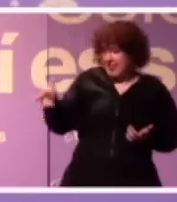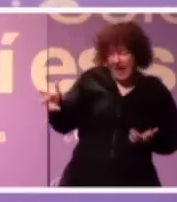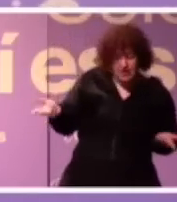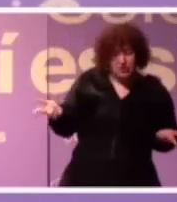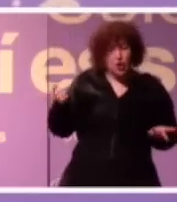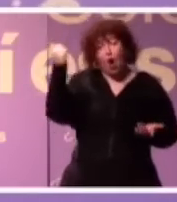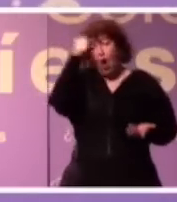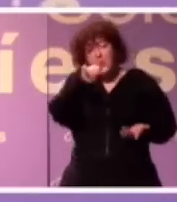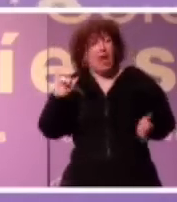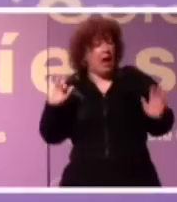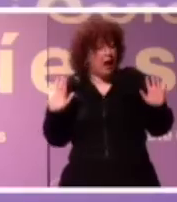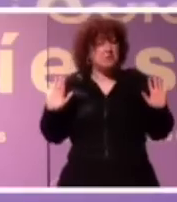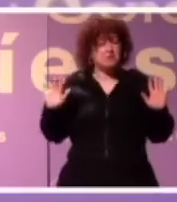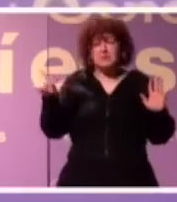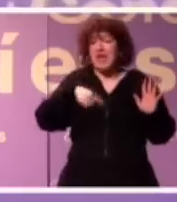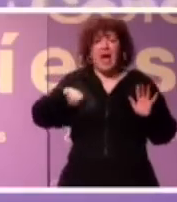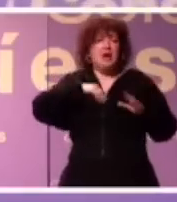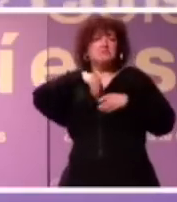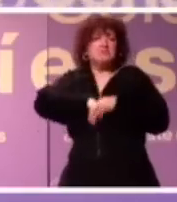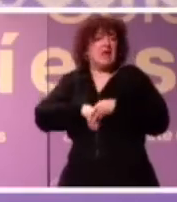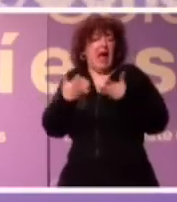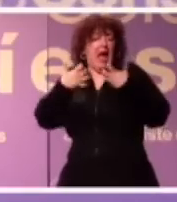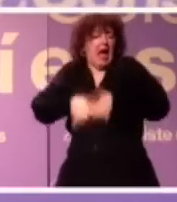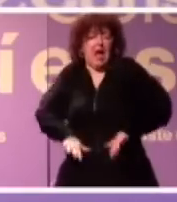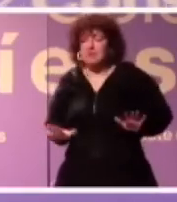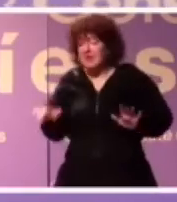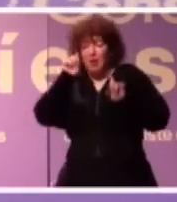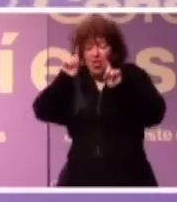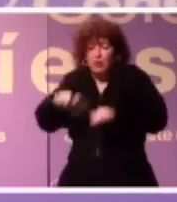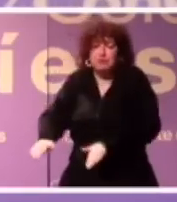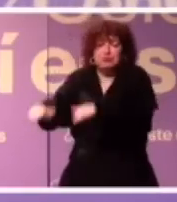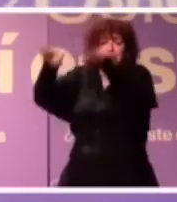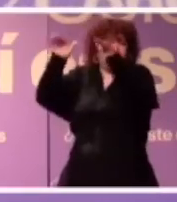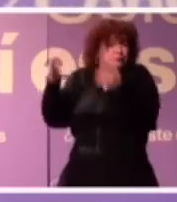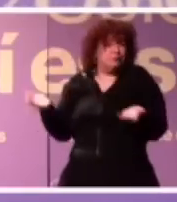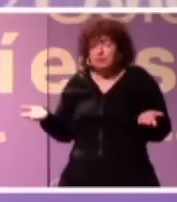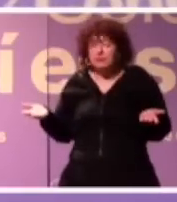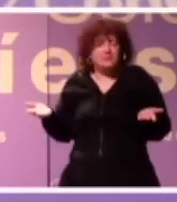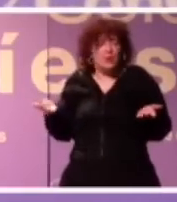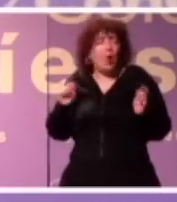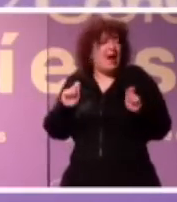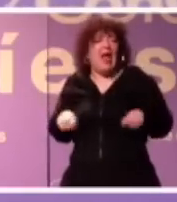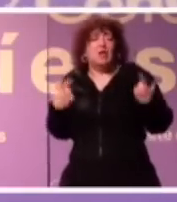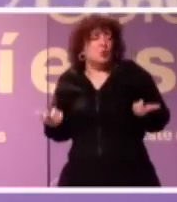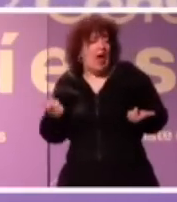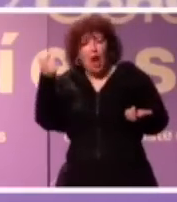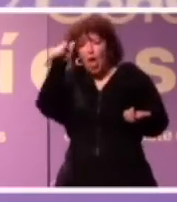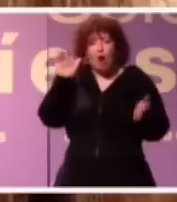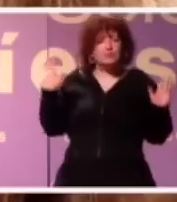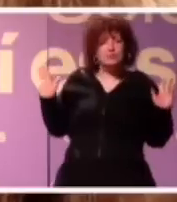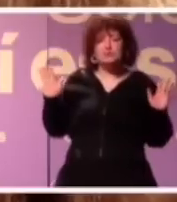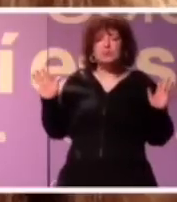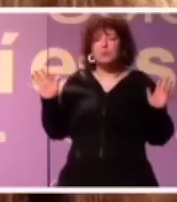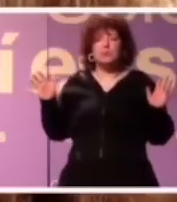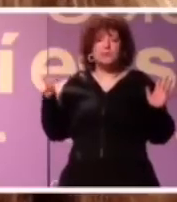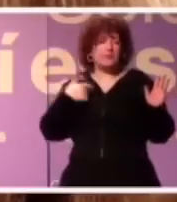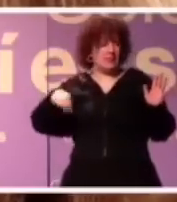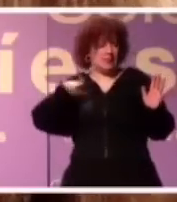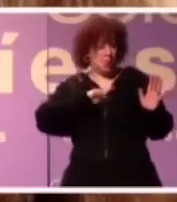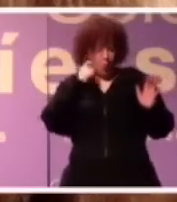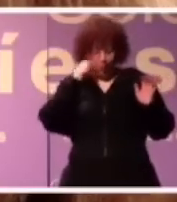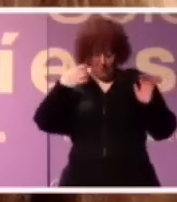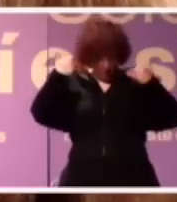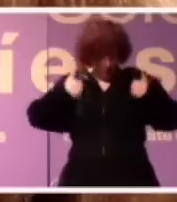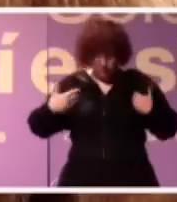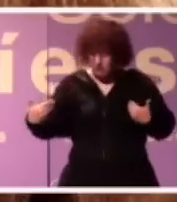que los hombres creen innato que les han educado así un derecho natural acceder a nuestros